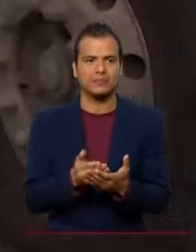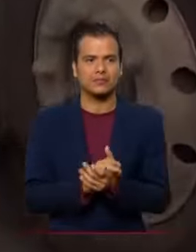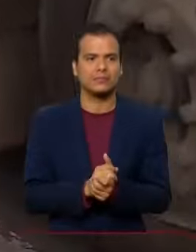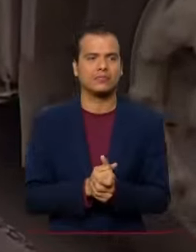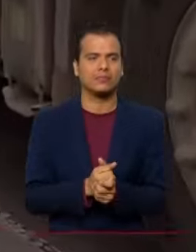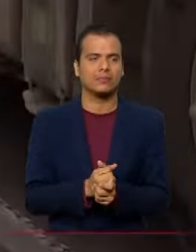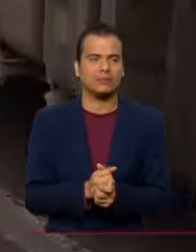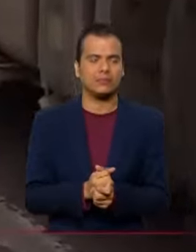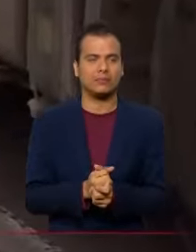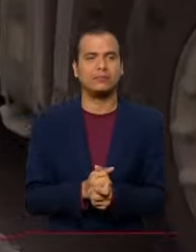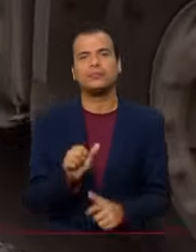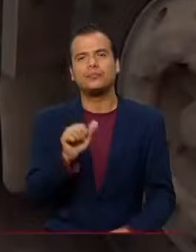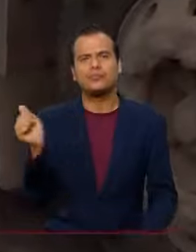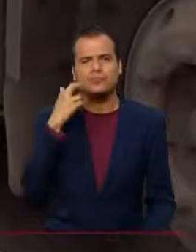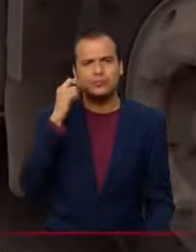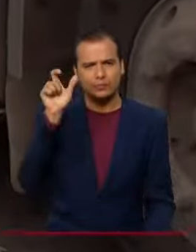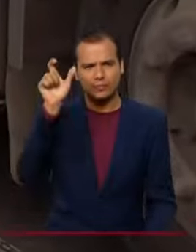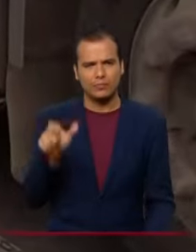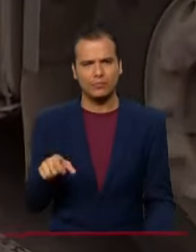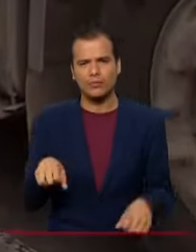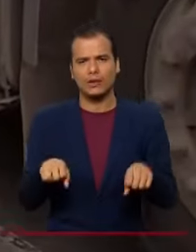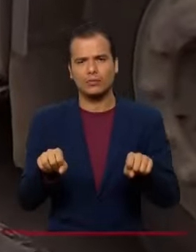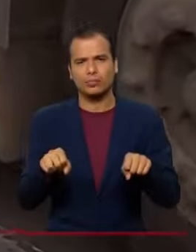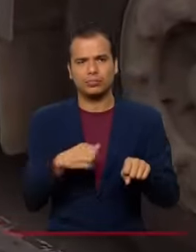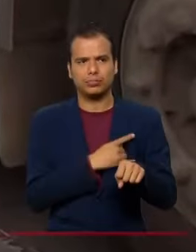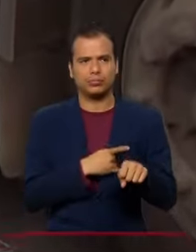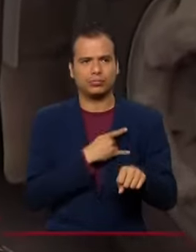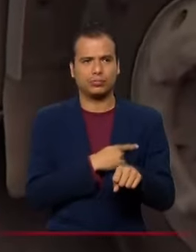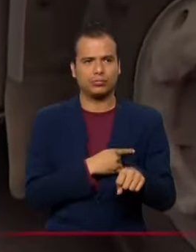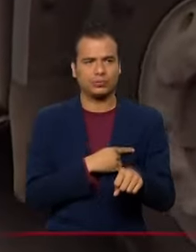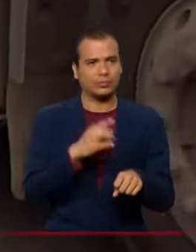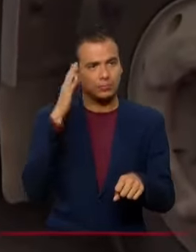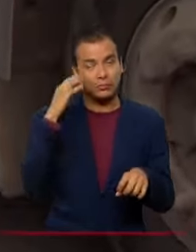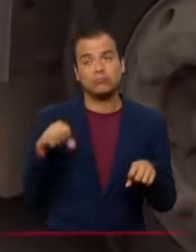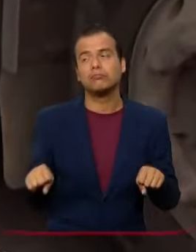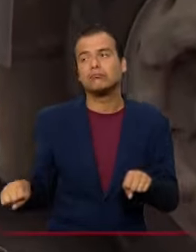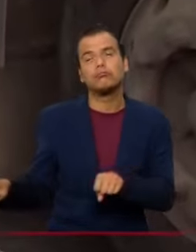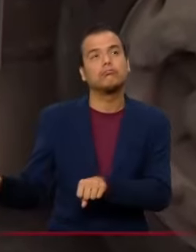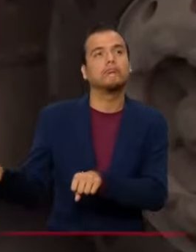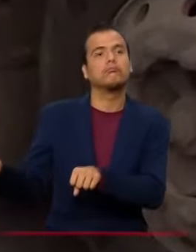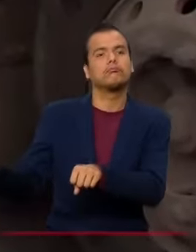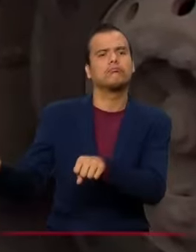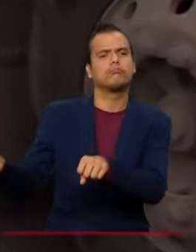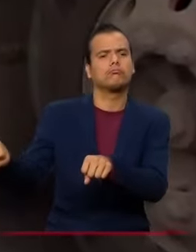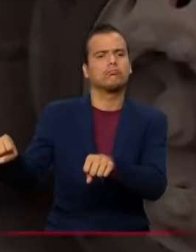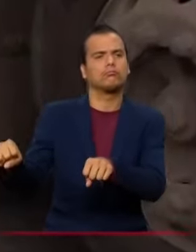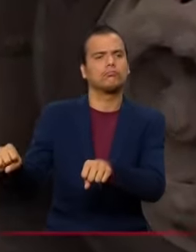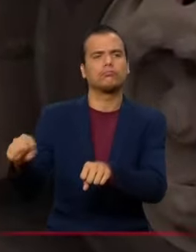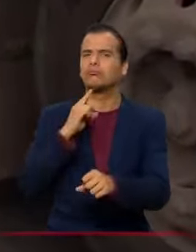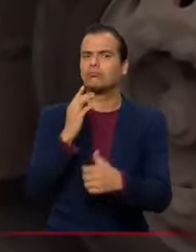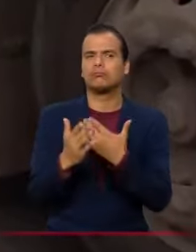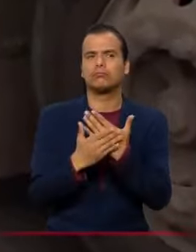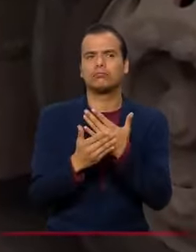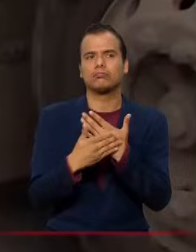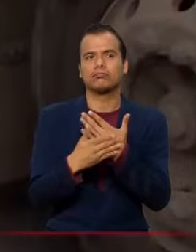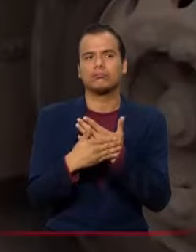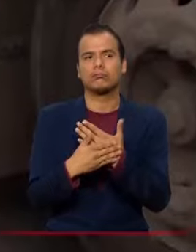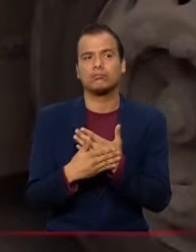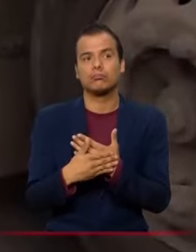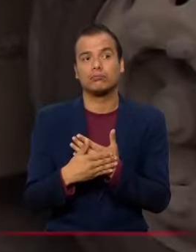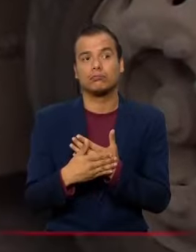nos encontramos un motociclista que venía llevando su moto arrastrada. Miren lo que nos dijo. Él